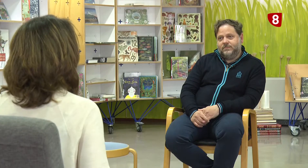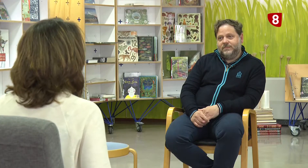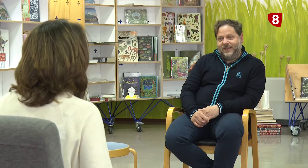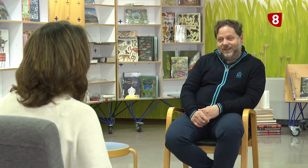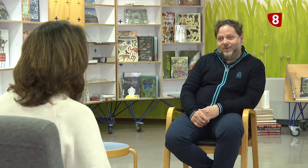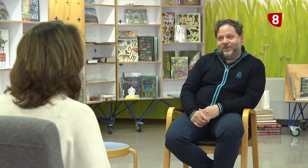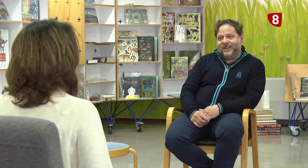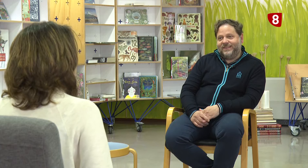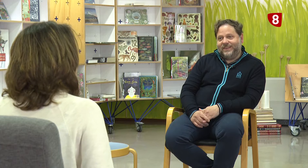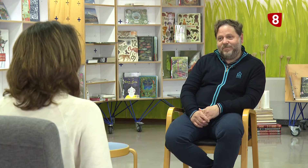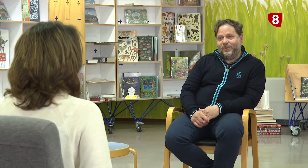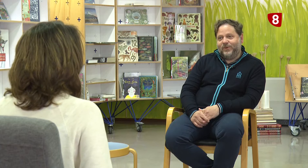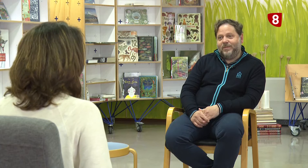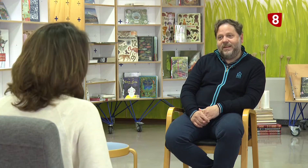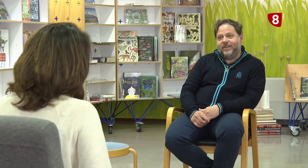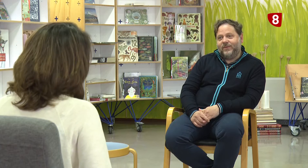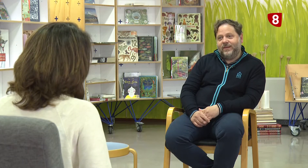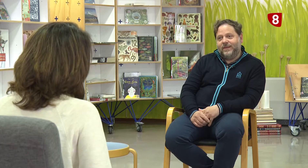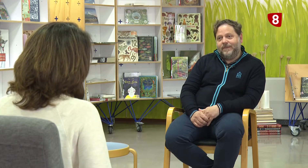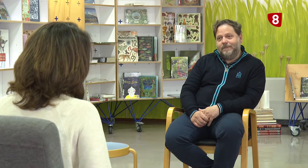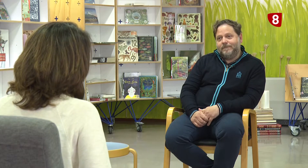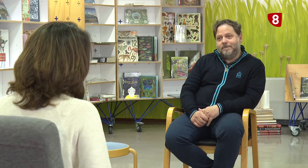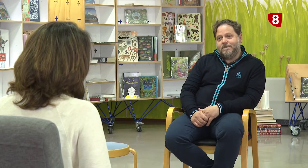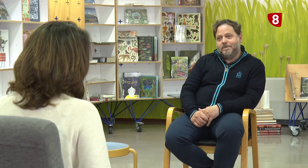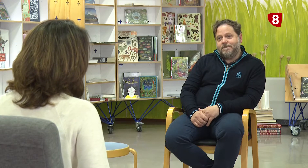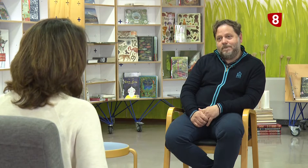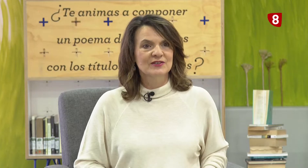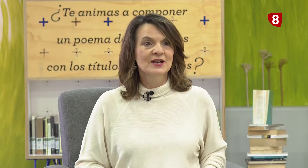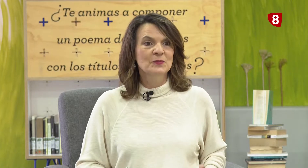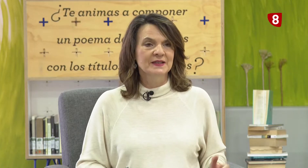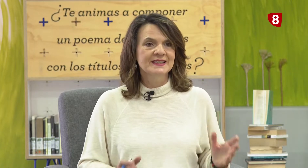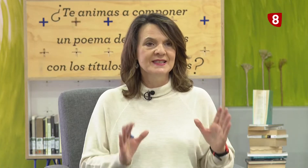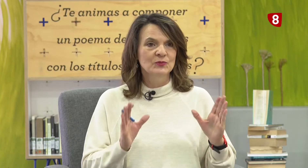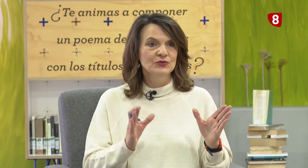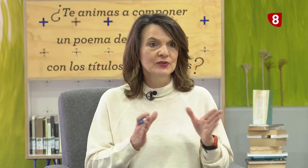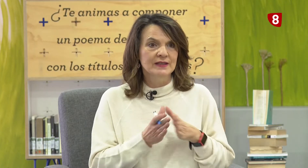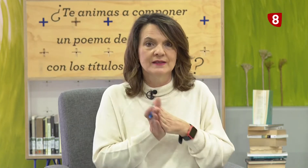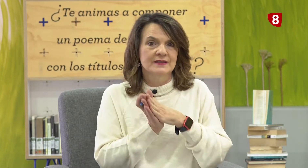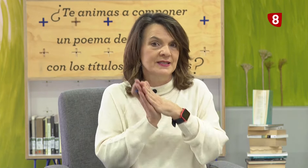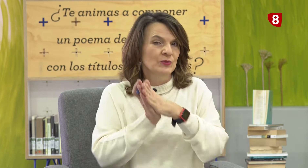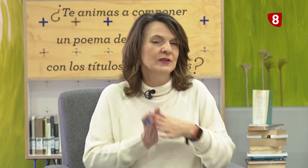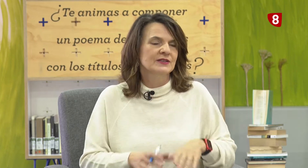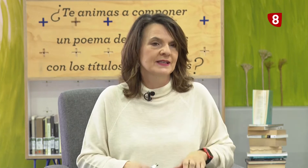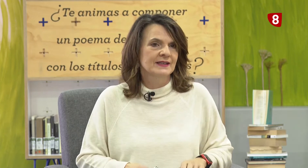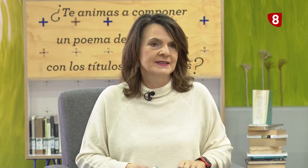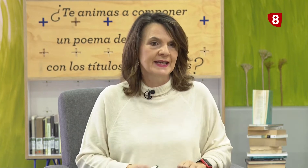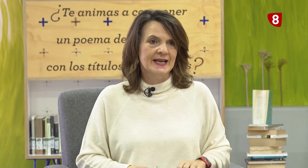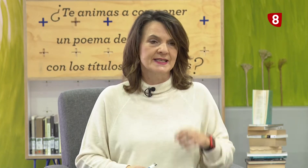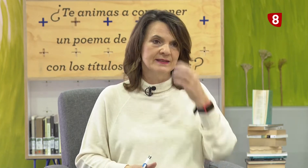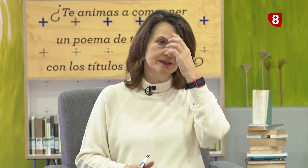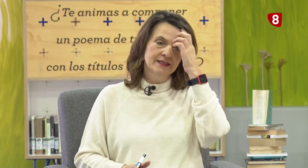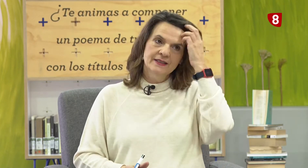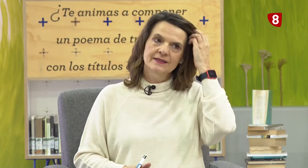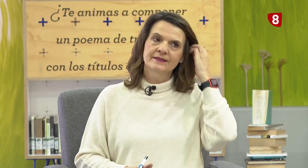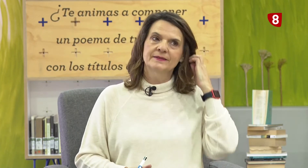Lorenzo? ¿Cómo estás? ¿Qué tal? Buenos días. Gracias por la invitación. Gracias a ti por venir a ayudarnos a comprender este mundo que seguro que a los que están en